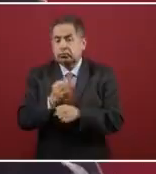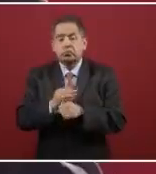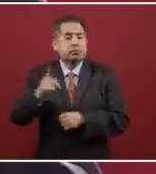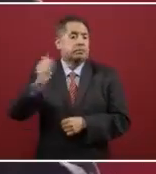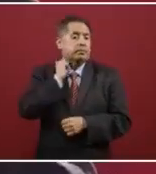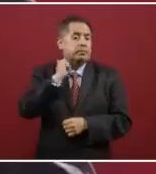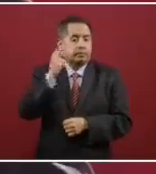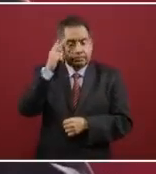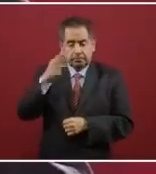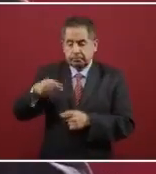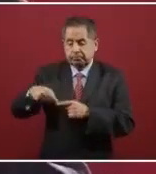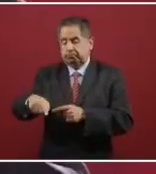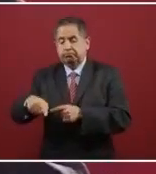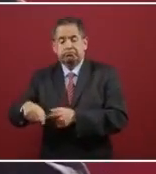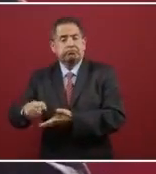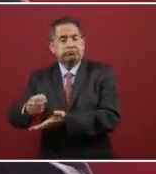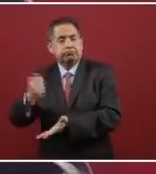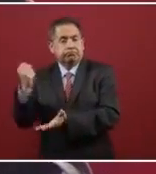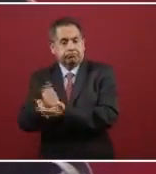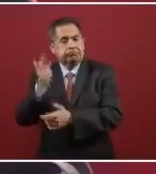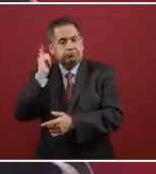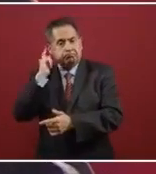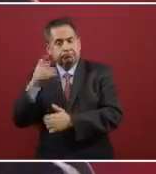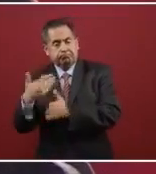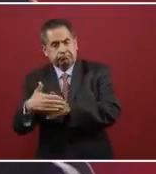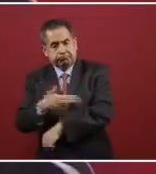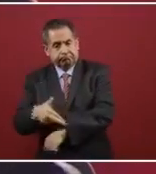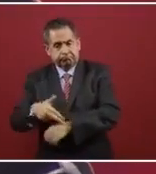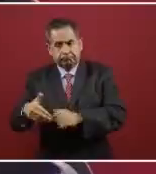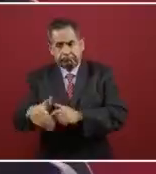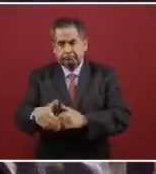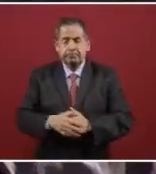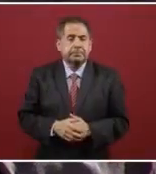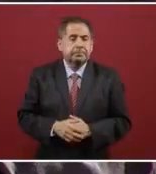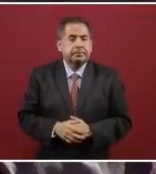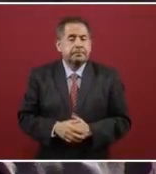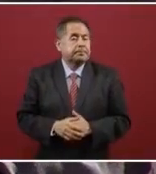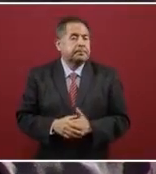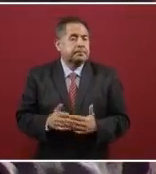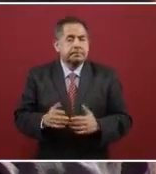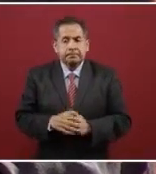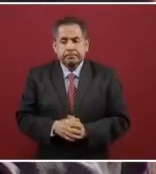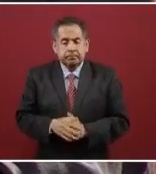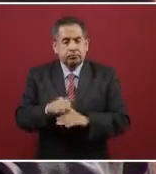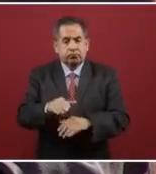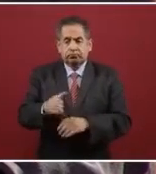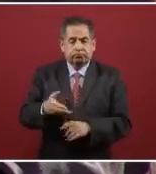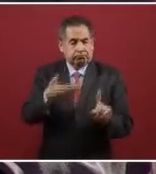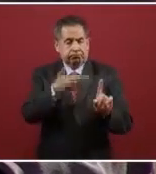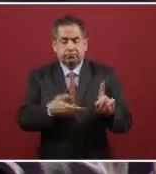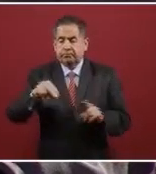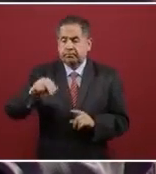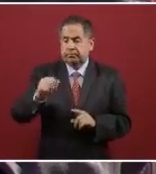en el Senado y ojalá y se apruebe esta reforma. El caso de Napoleón